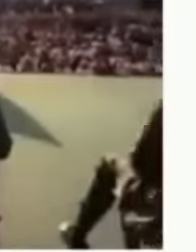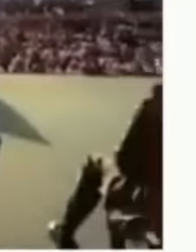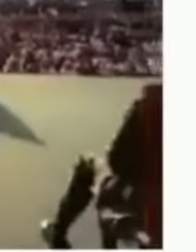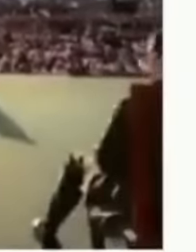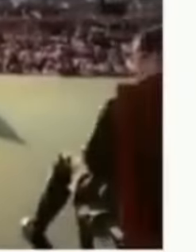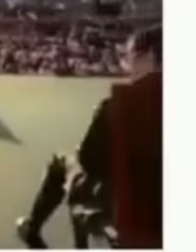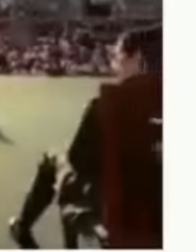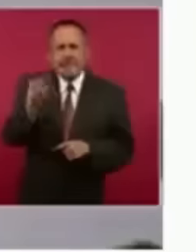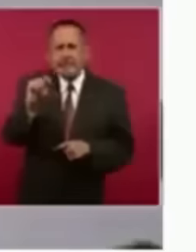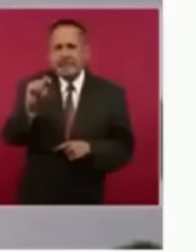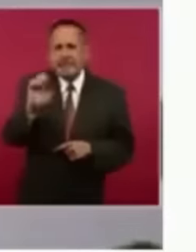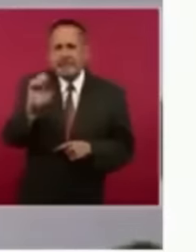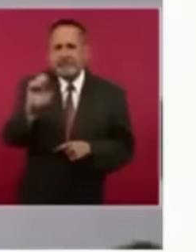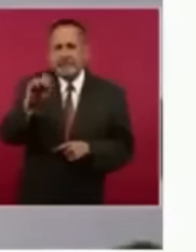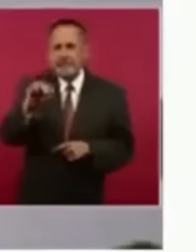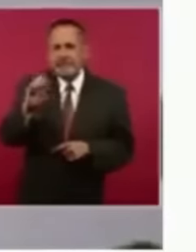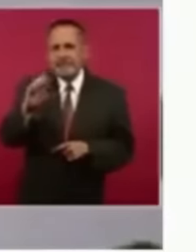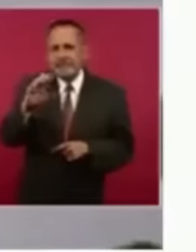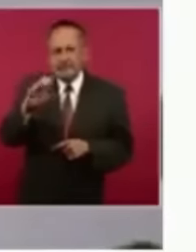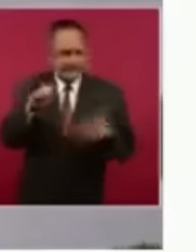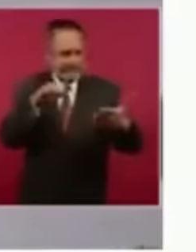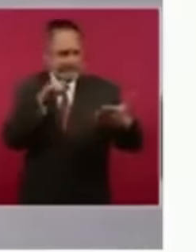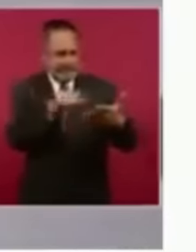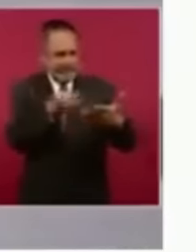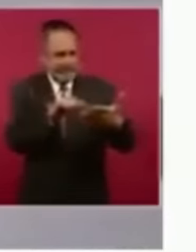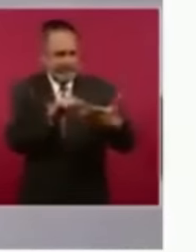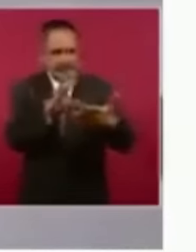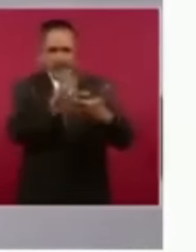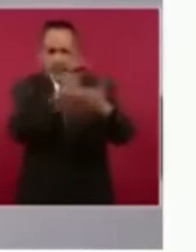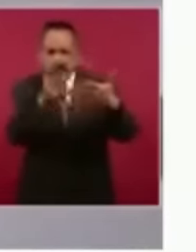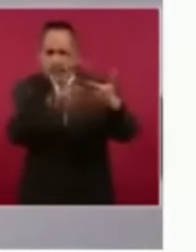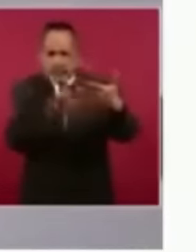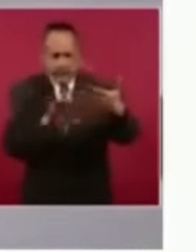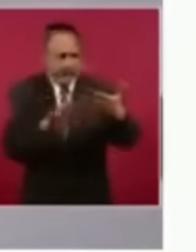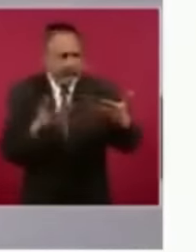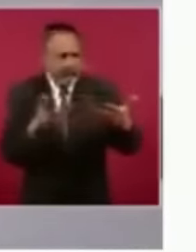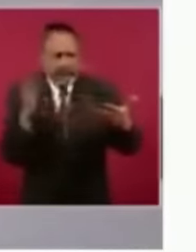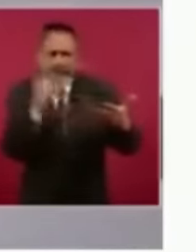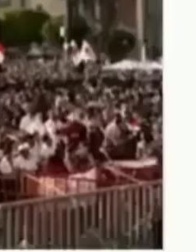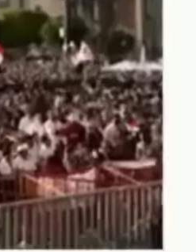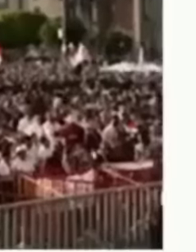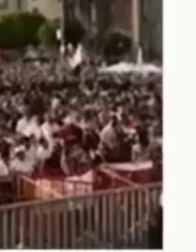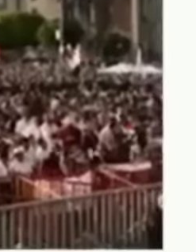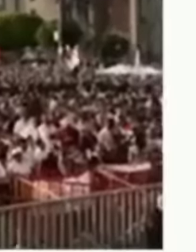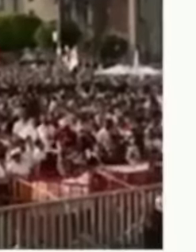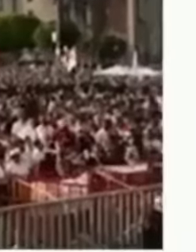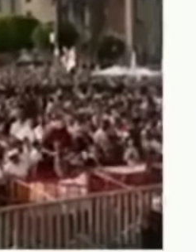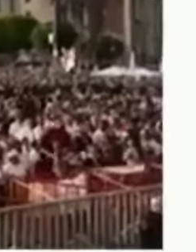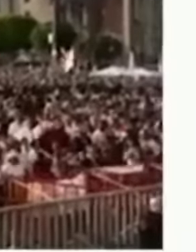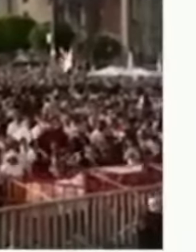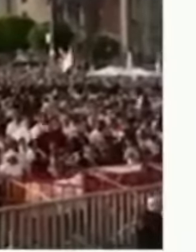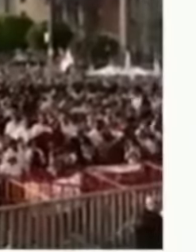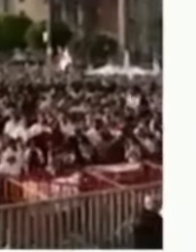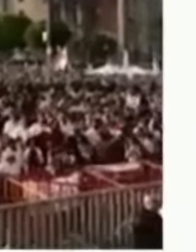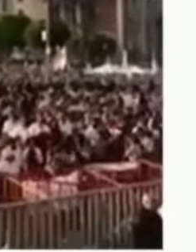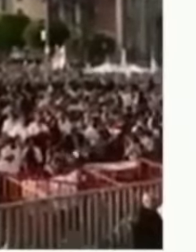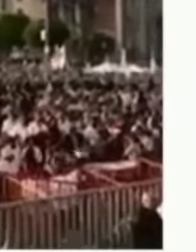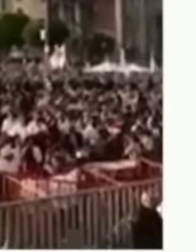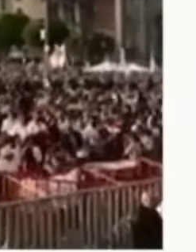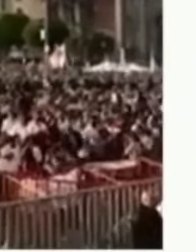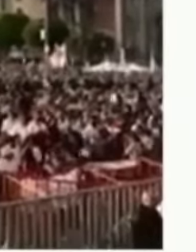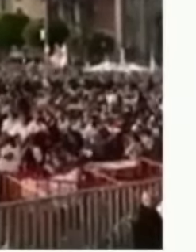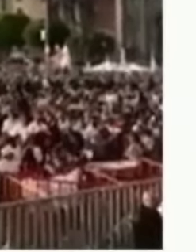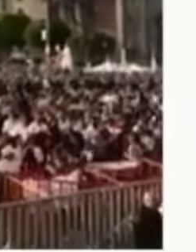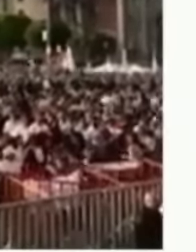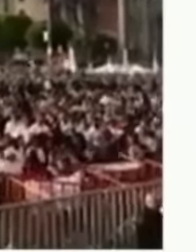Libre Comercio un amplio capítulo que comprometía en ese acuerdo nuestro